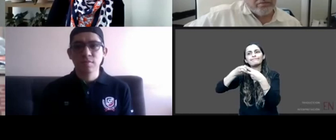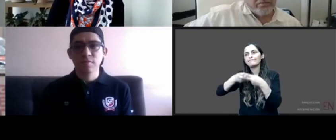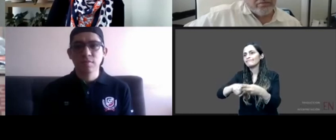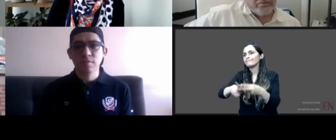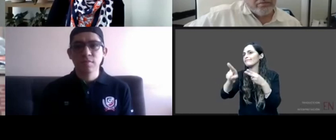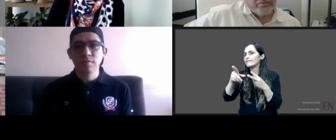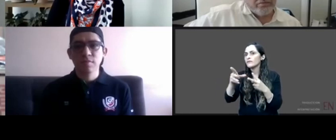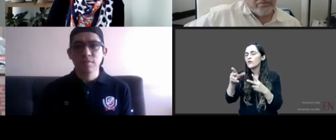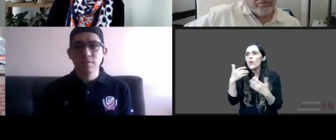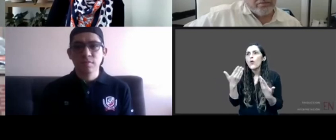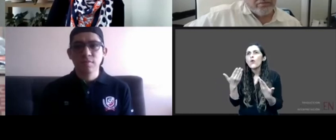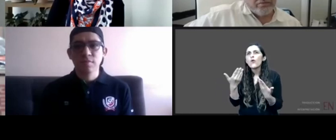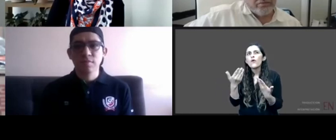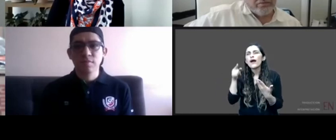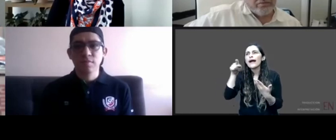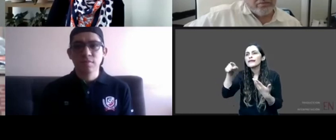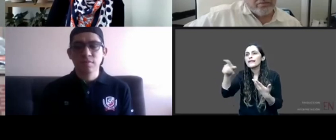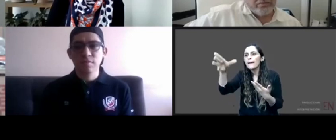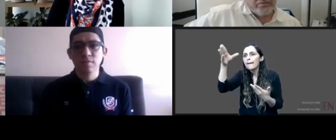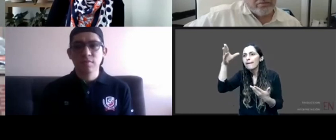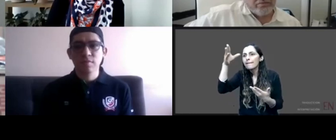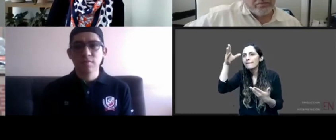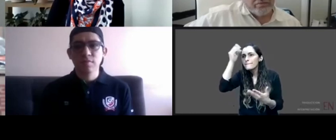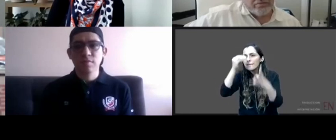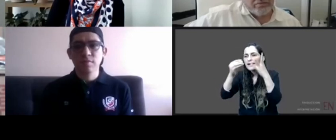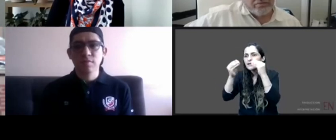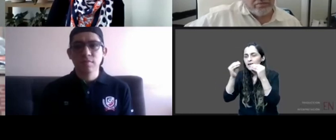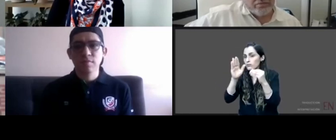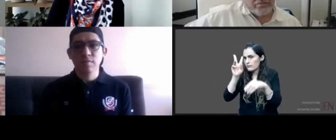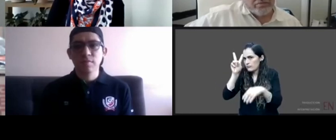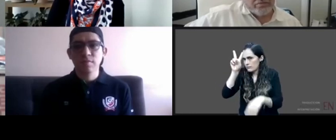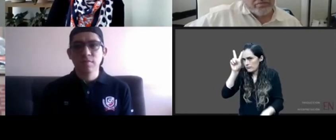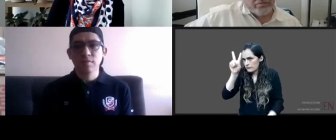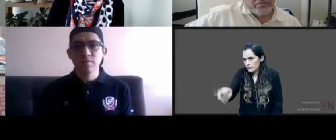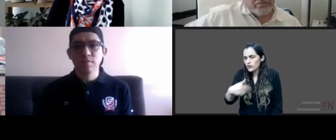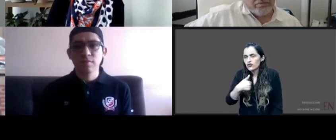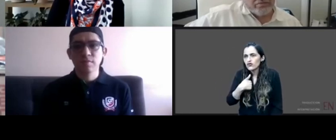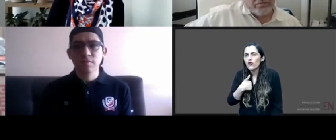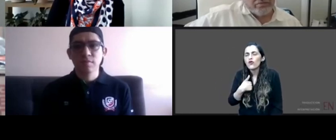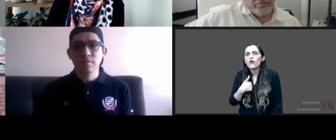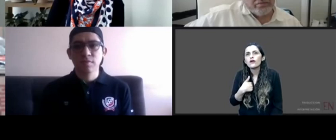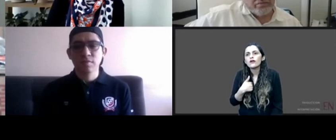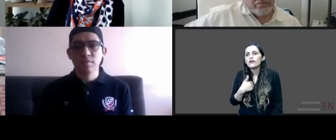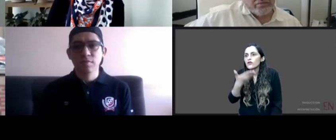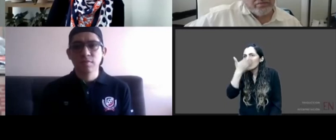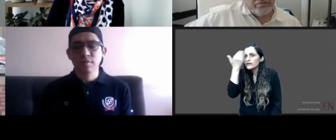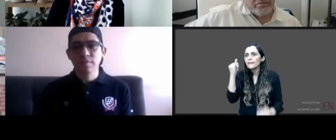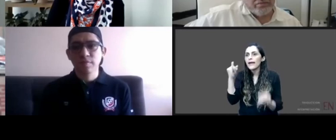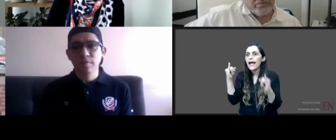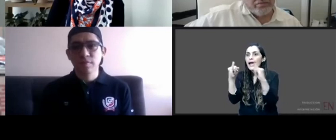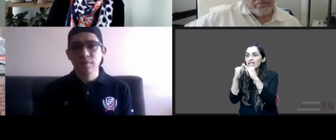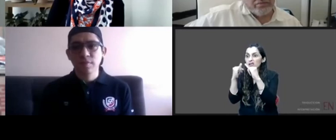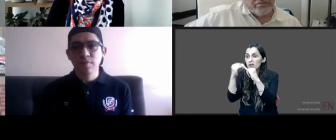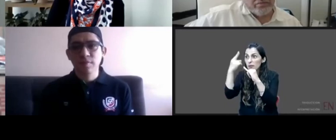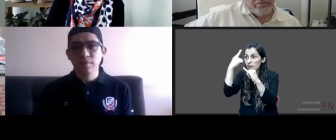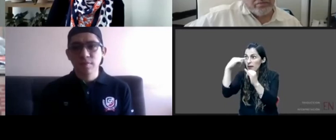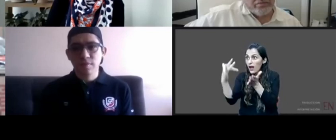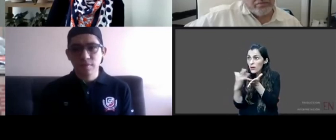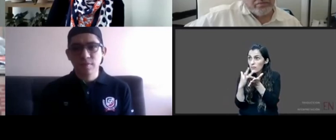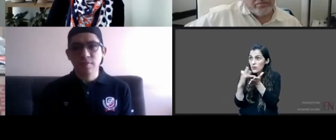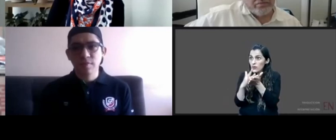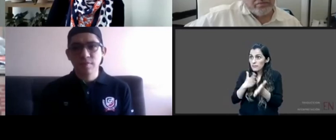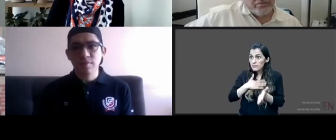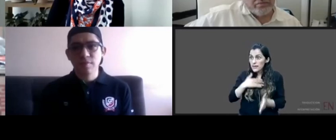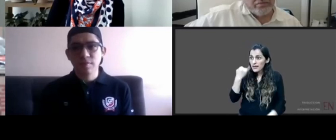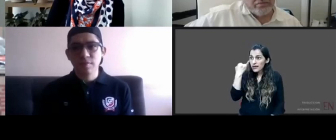a conocer, porque desconocía que hubiera una institución que apoyara nuestras lenguas. La verdad,